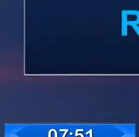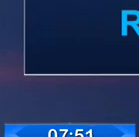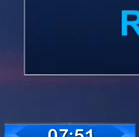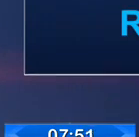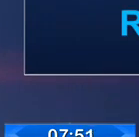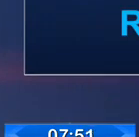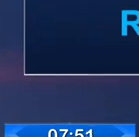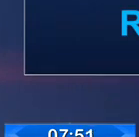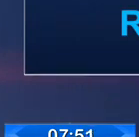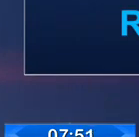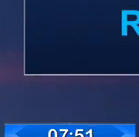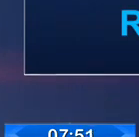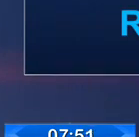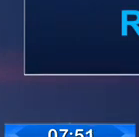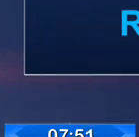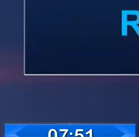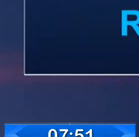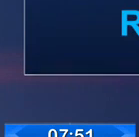3267-9682-04 con el ROC